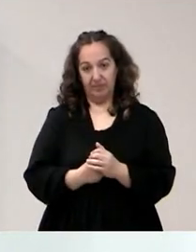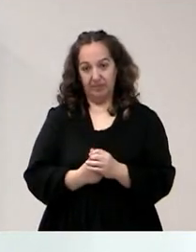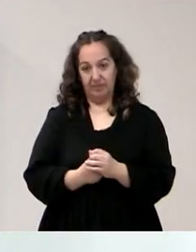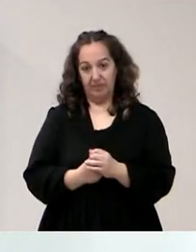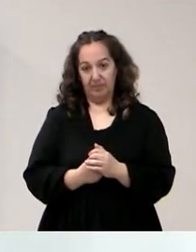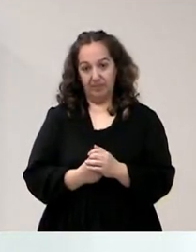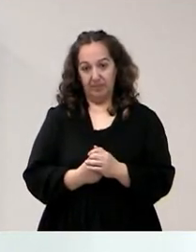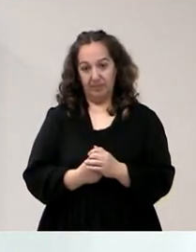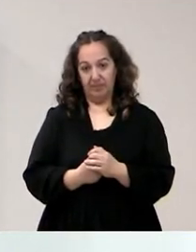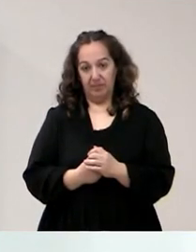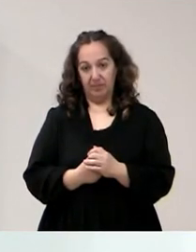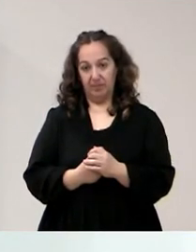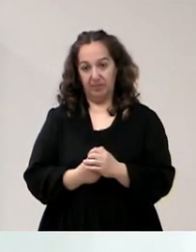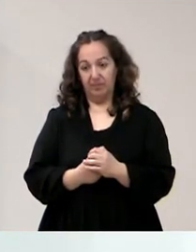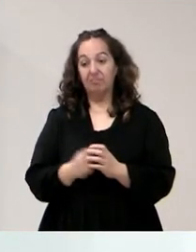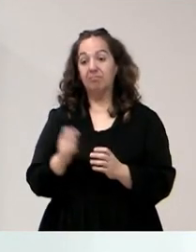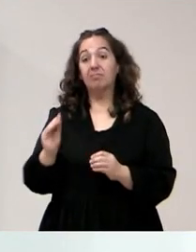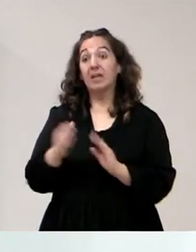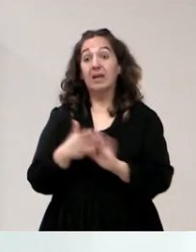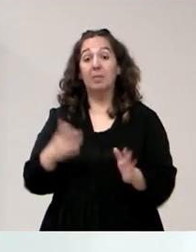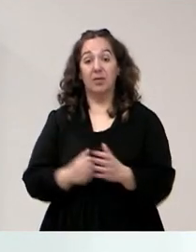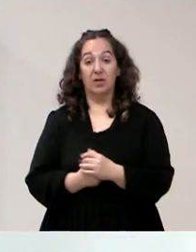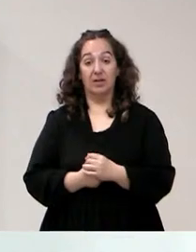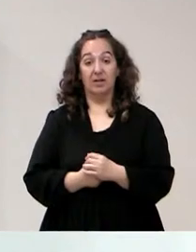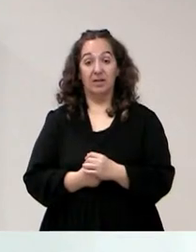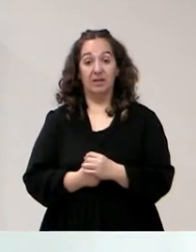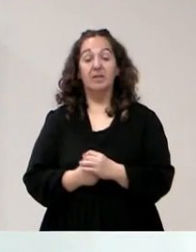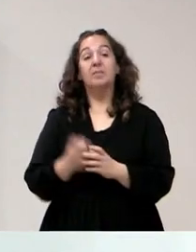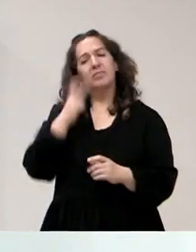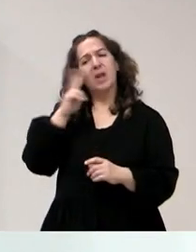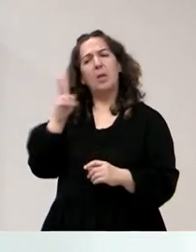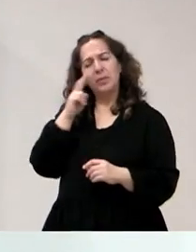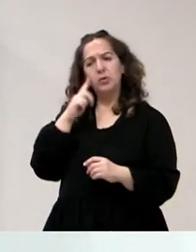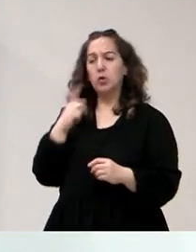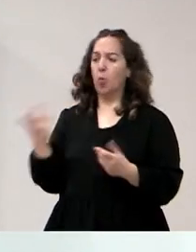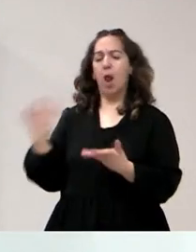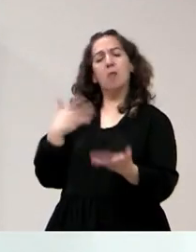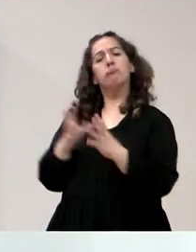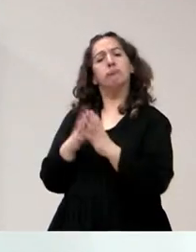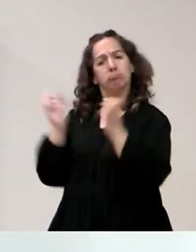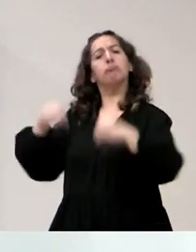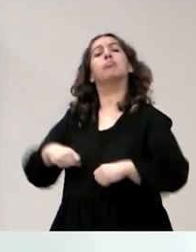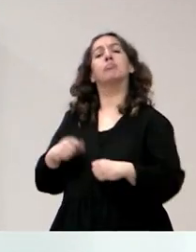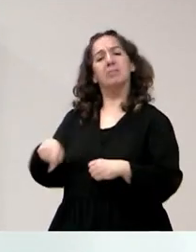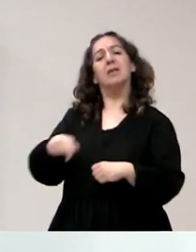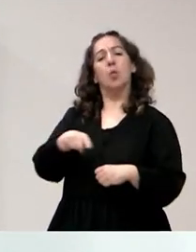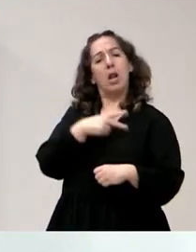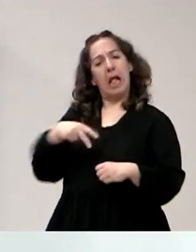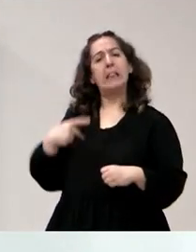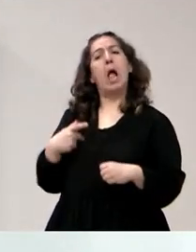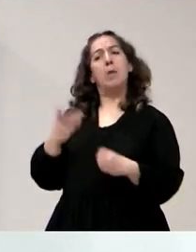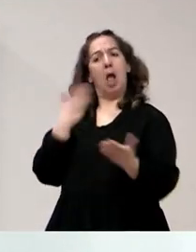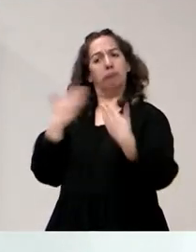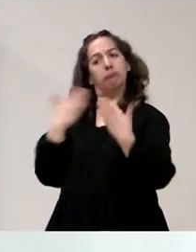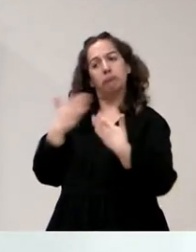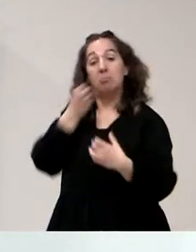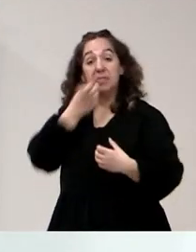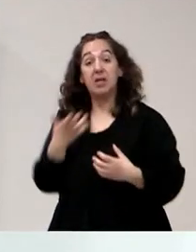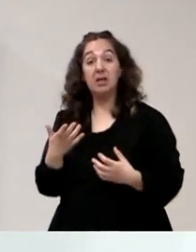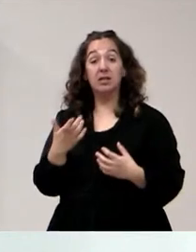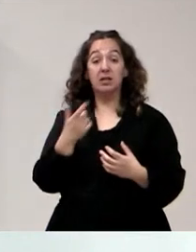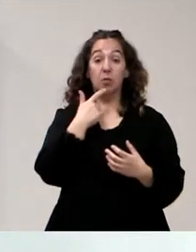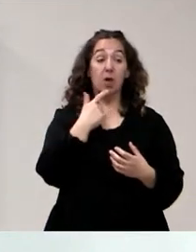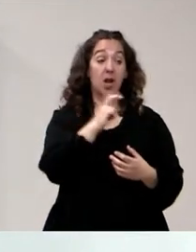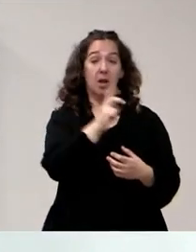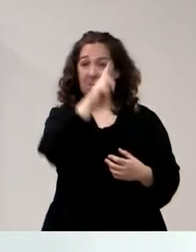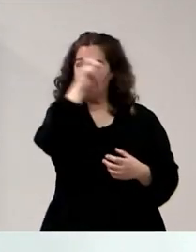más venga va otra rápido por favor laen sintonía la comid No si se debería rebajar el tono con